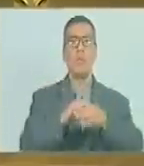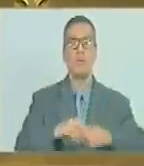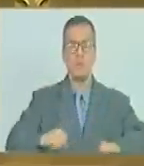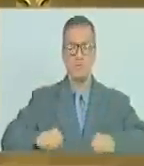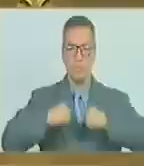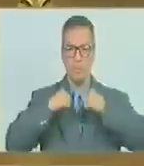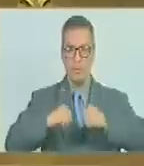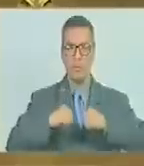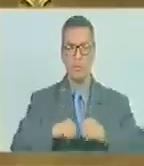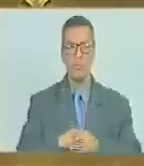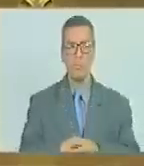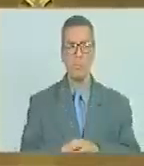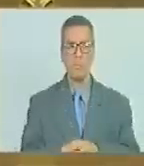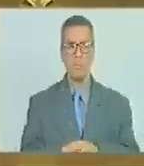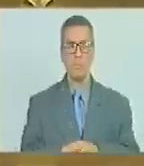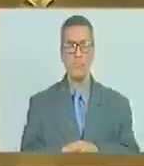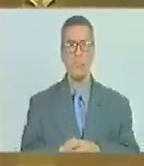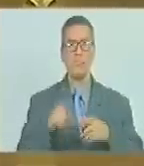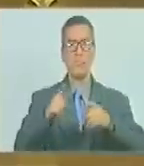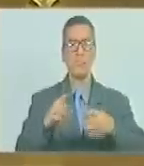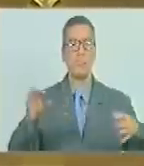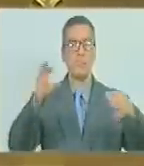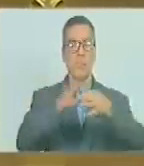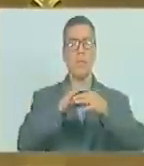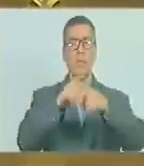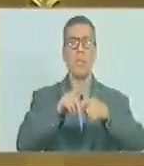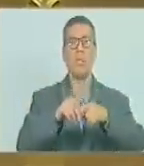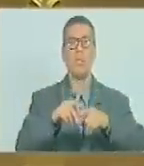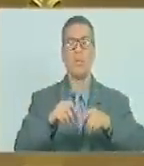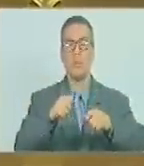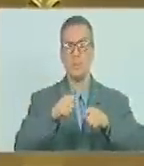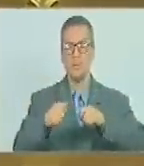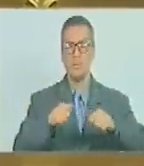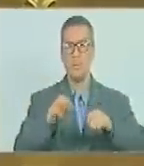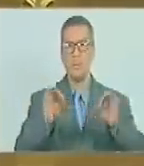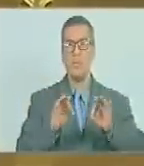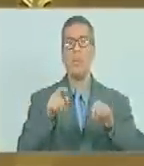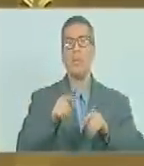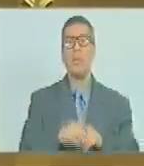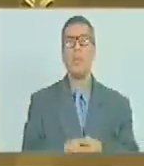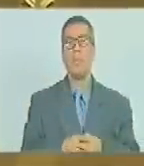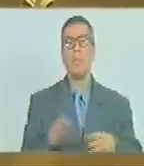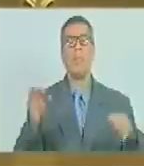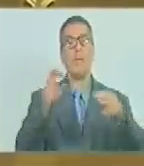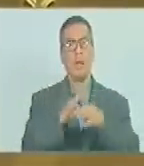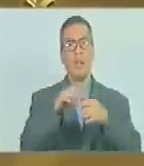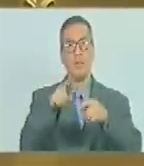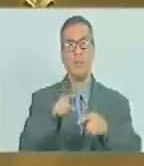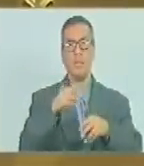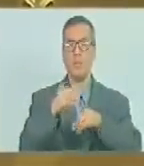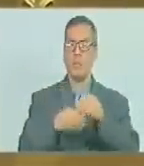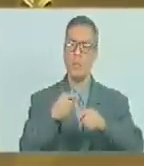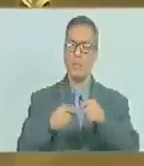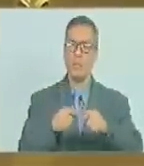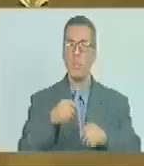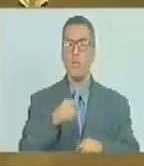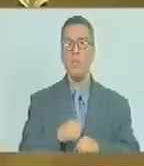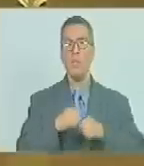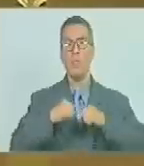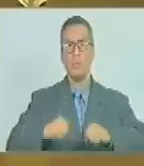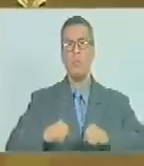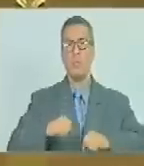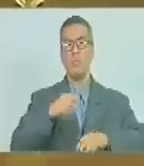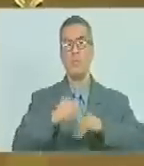firme, un aliado inconmovible y un aliado que actuará categóricamente